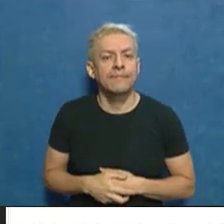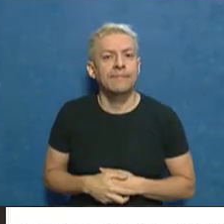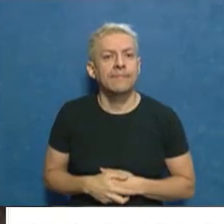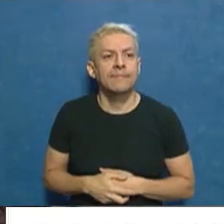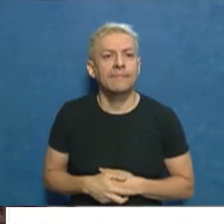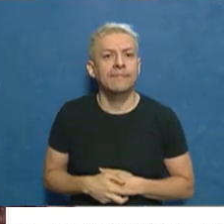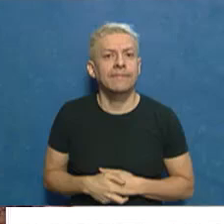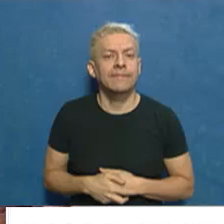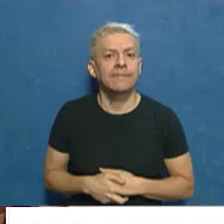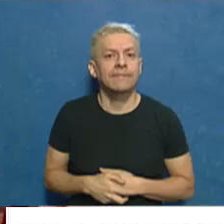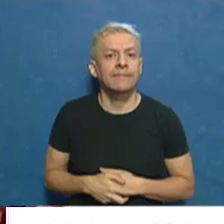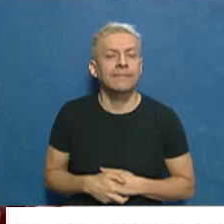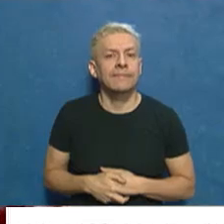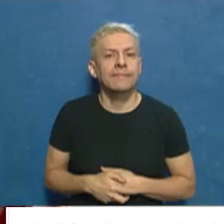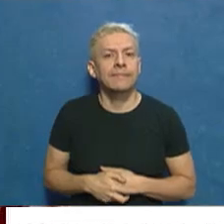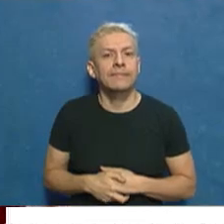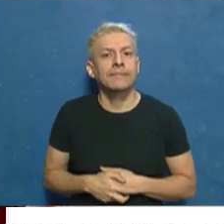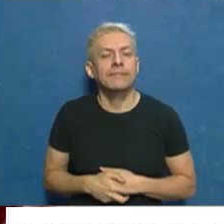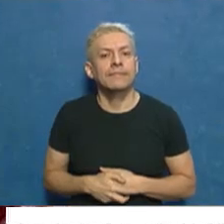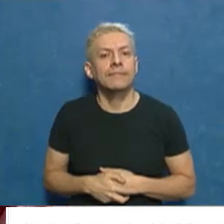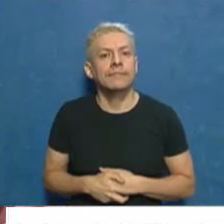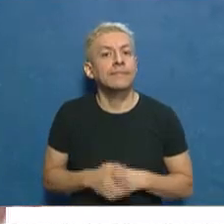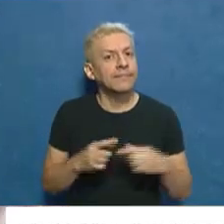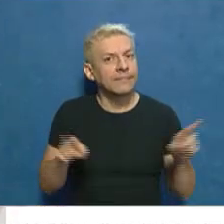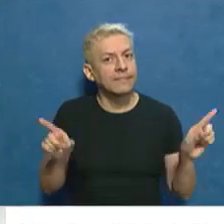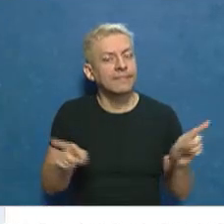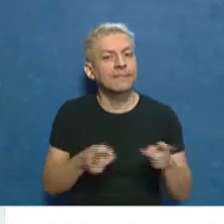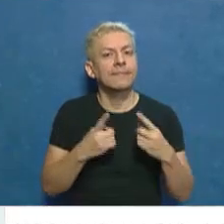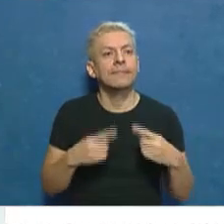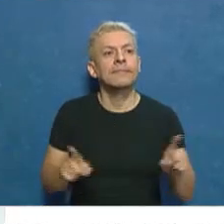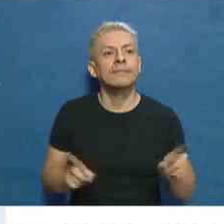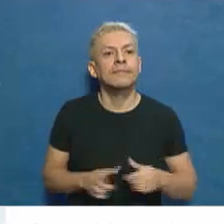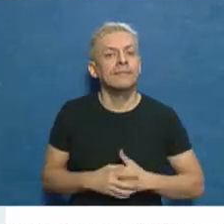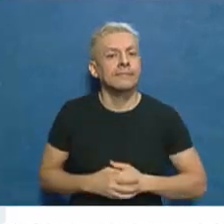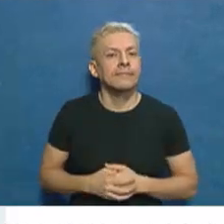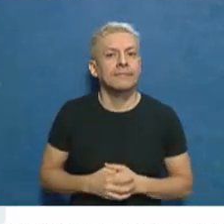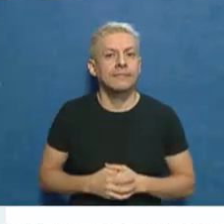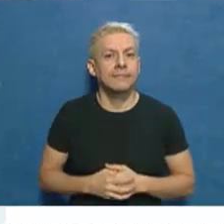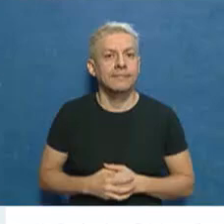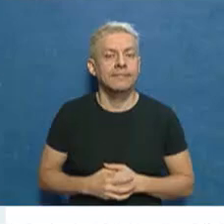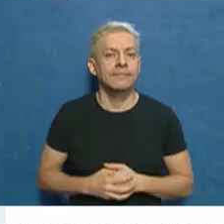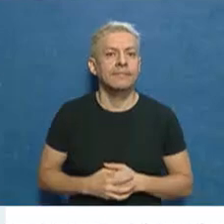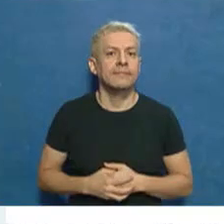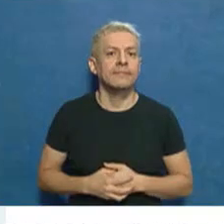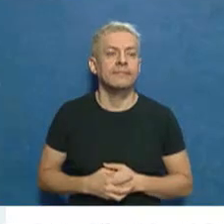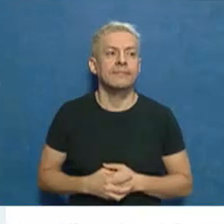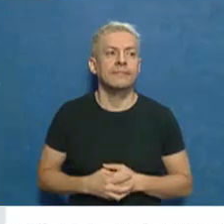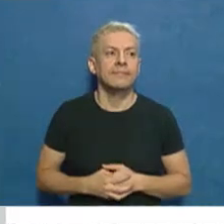tu amor al regresar es lo que me hace